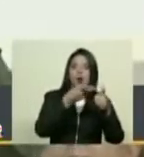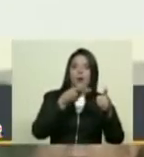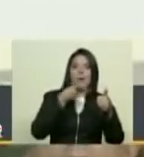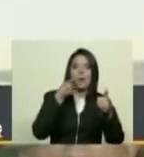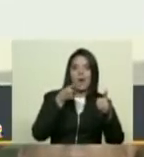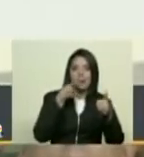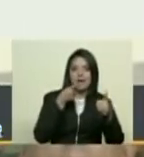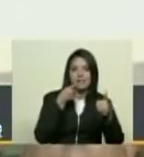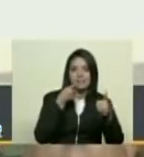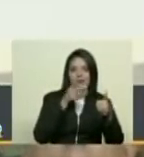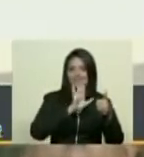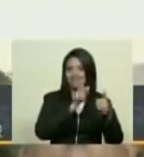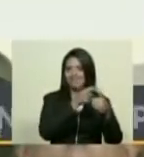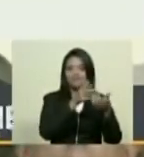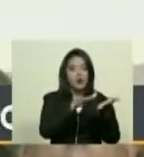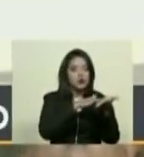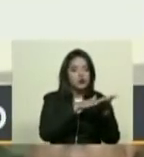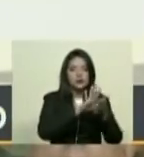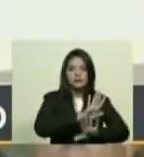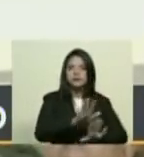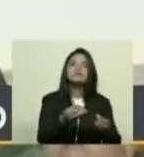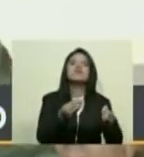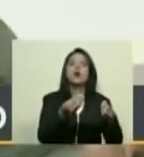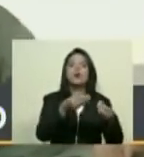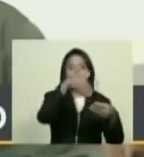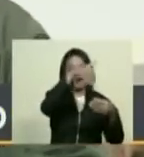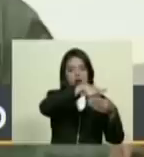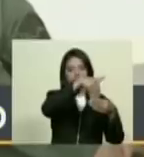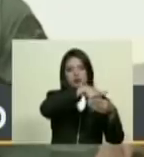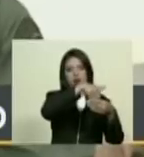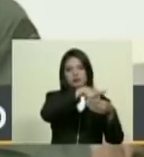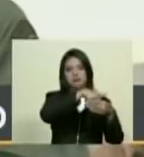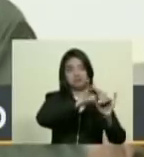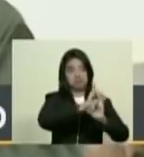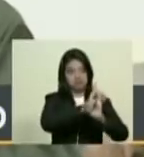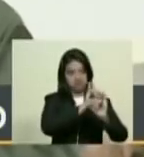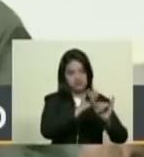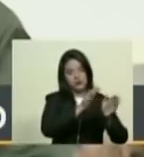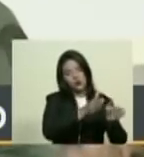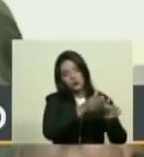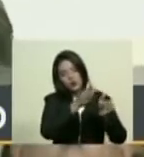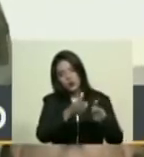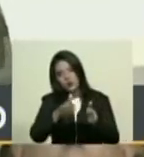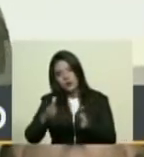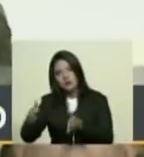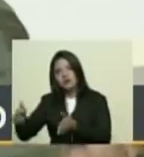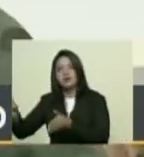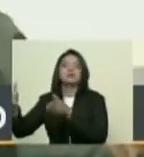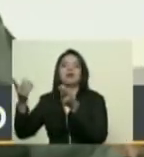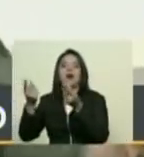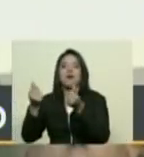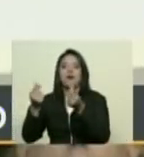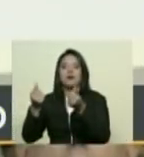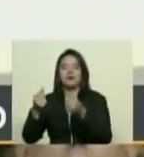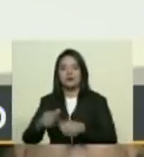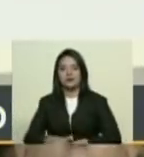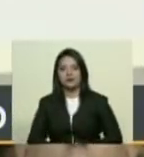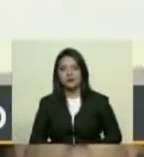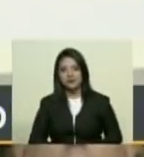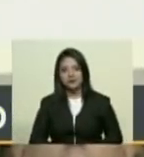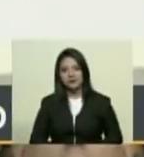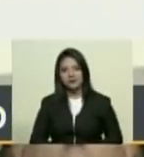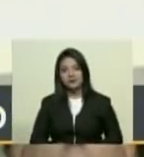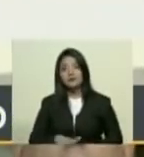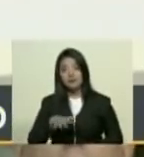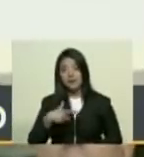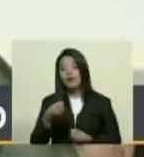Lo político a través de elecciones y en consecuencia lo económico, para